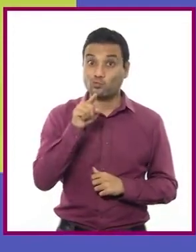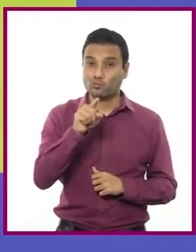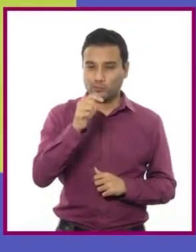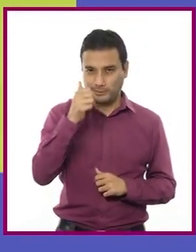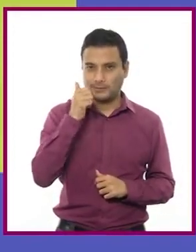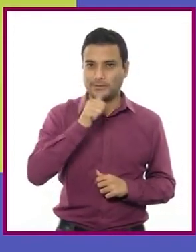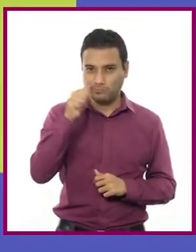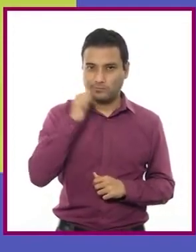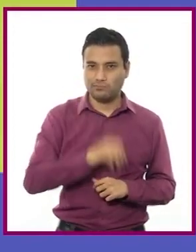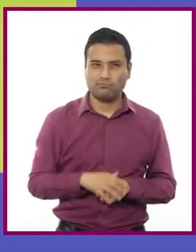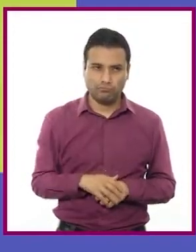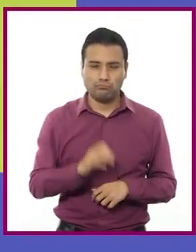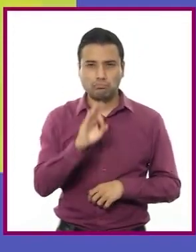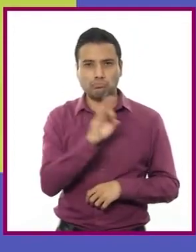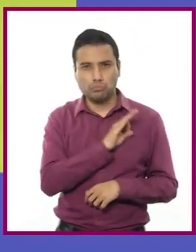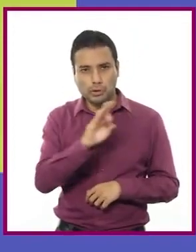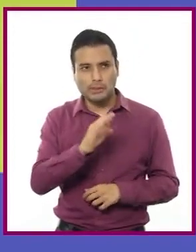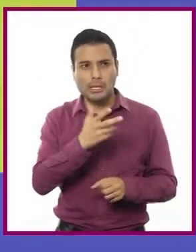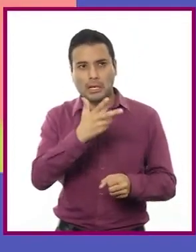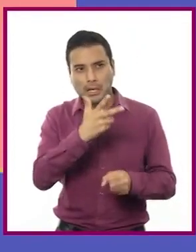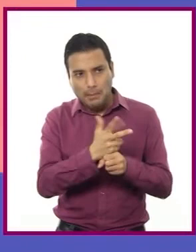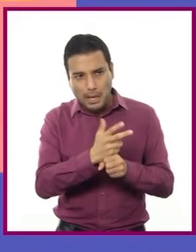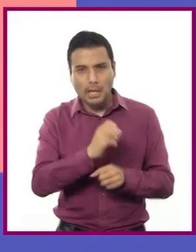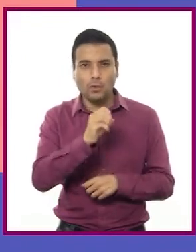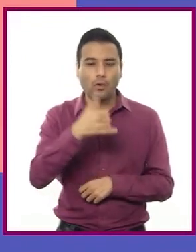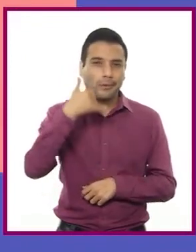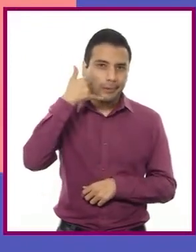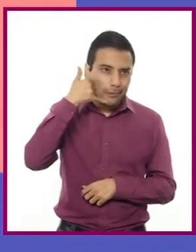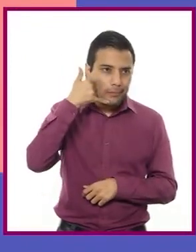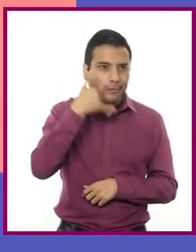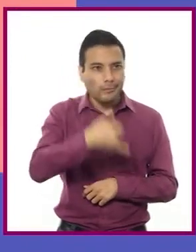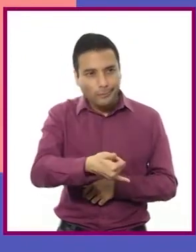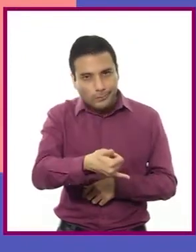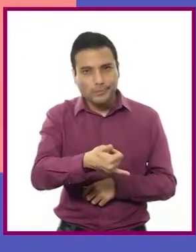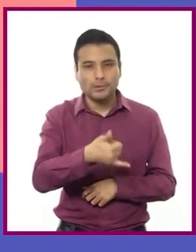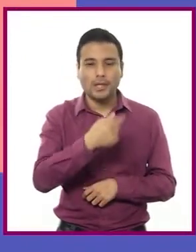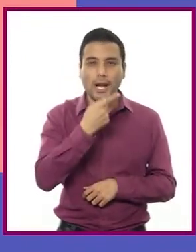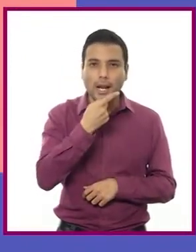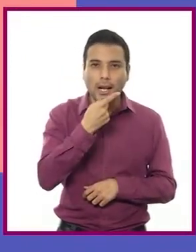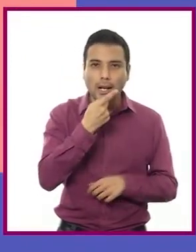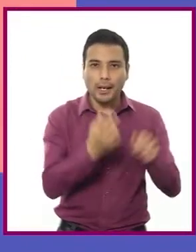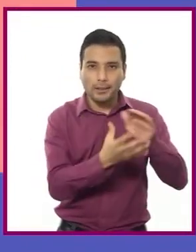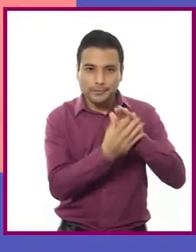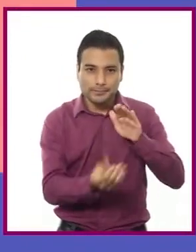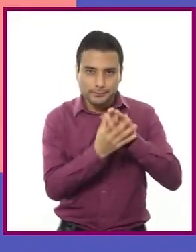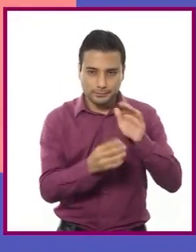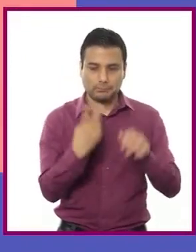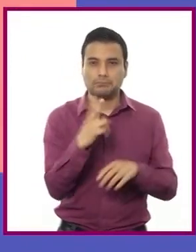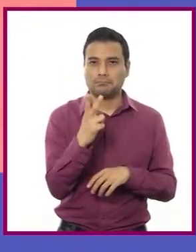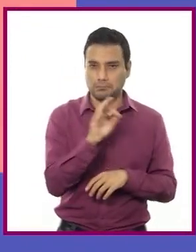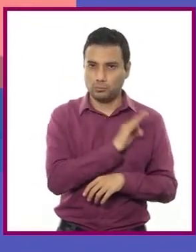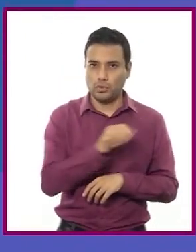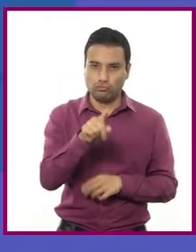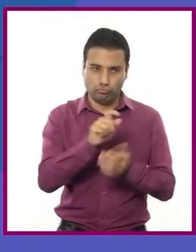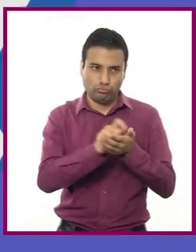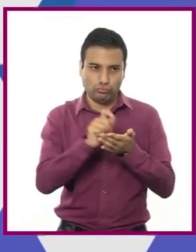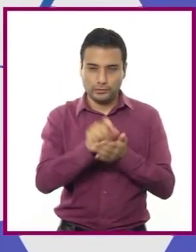que puede ser grabando la entrevista con algún dispositivo de audio o video y tomar notas.